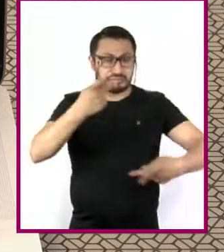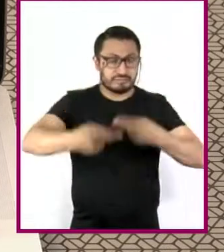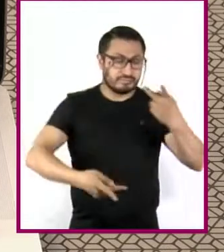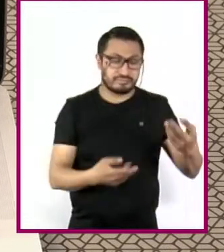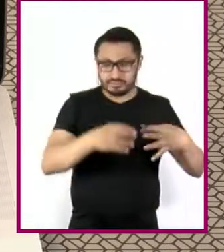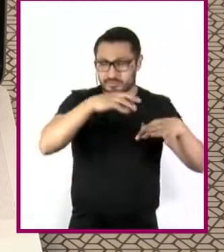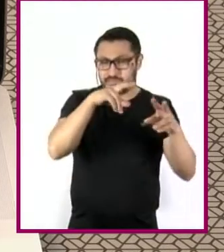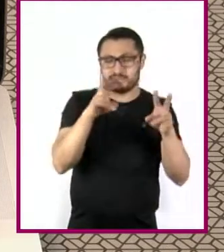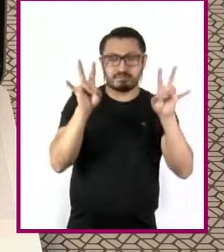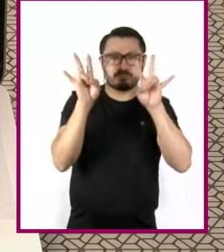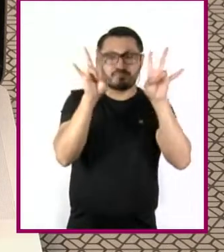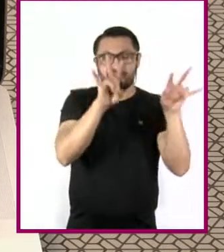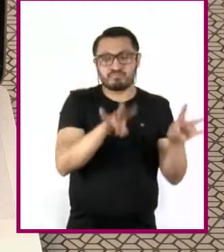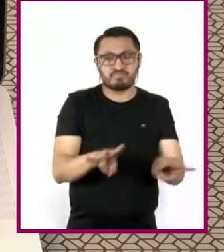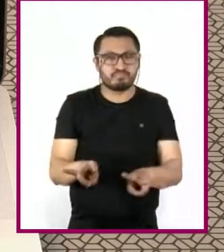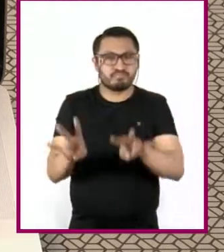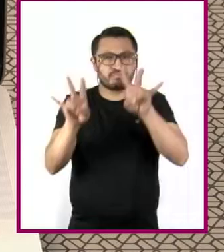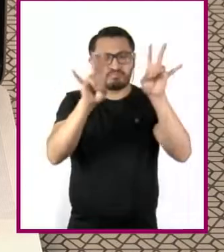observar